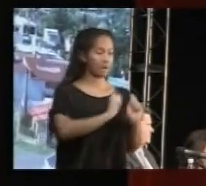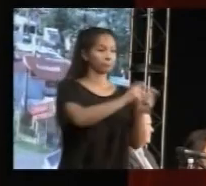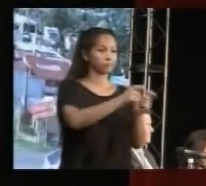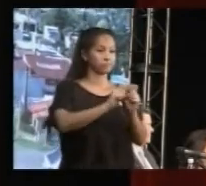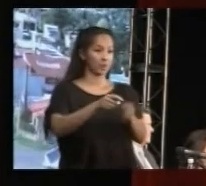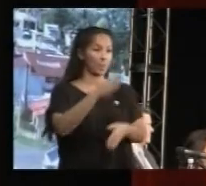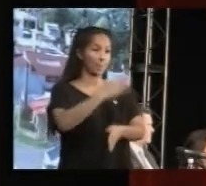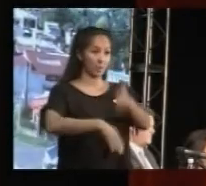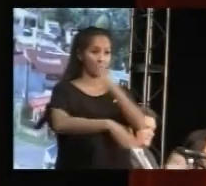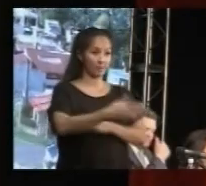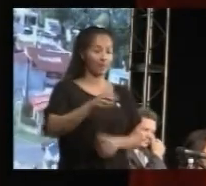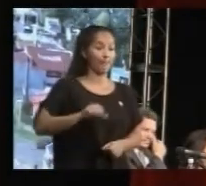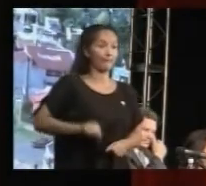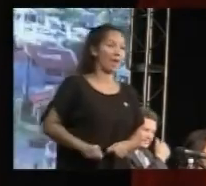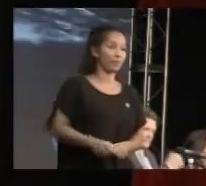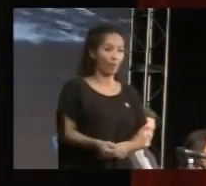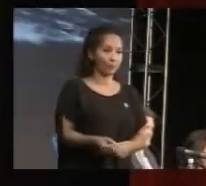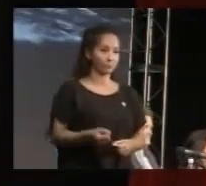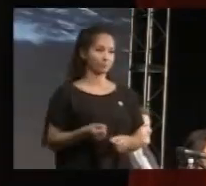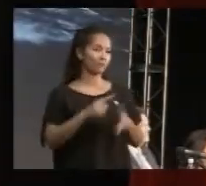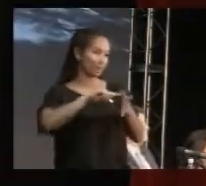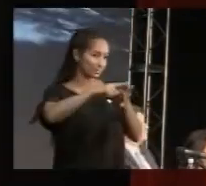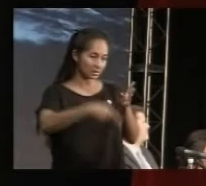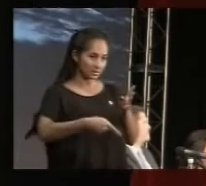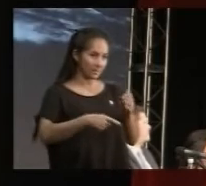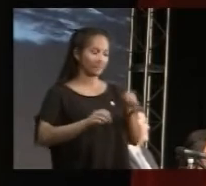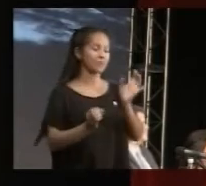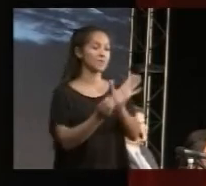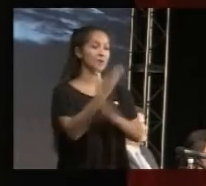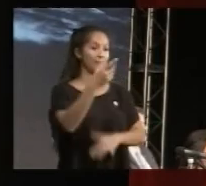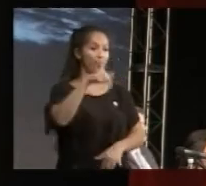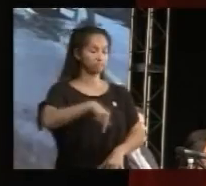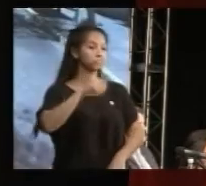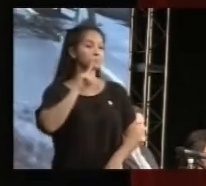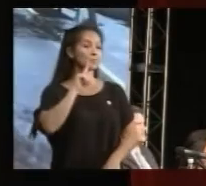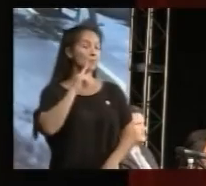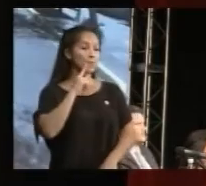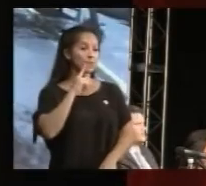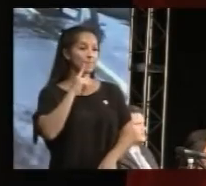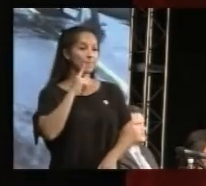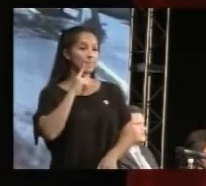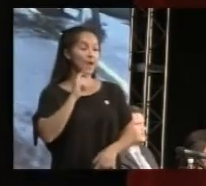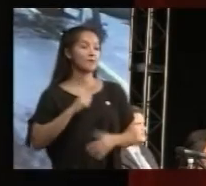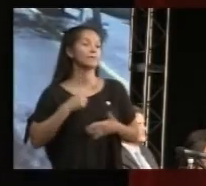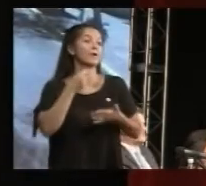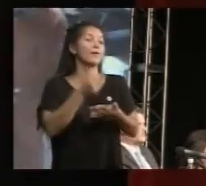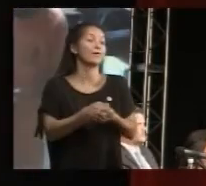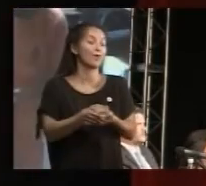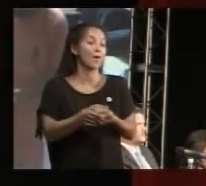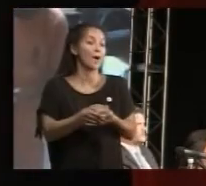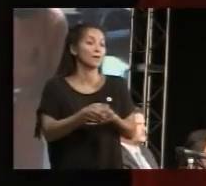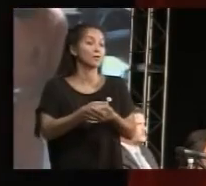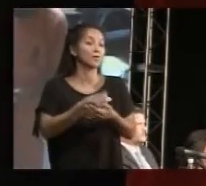físicos y necesidades de rehabilitación. También es que hemos creado el programa municipal Refuerzo Alimentario Libre de Gluten para